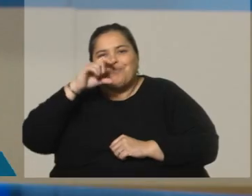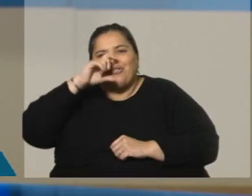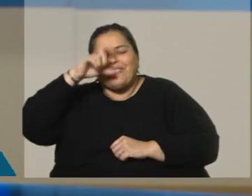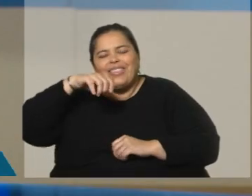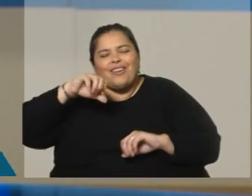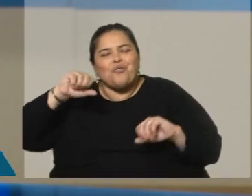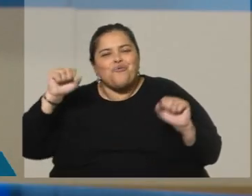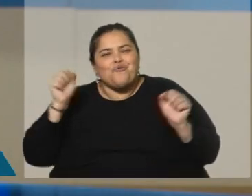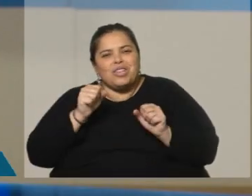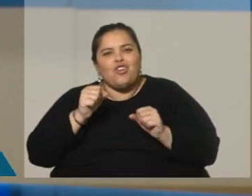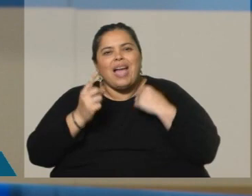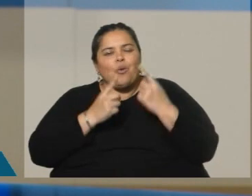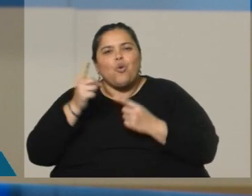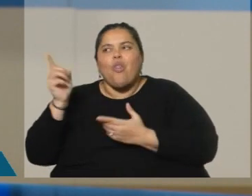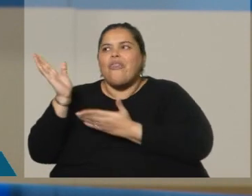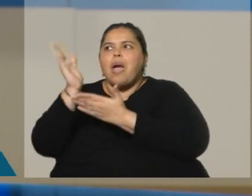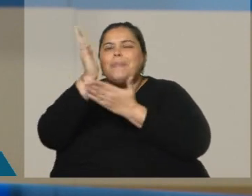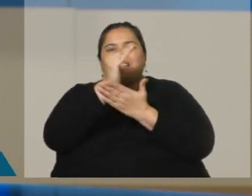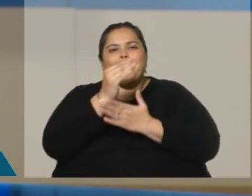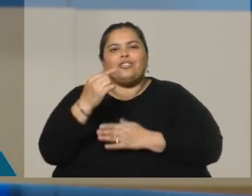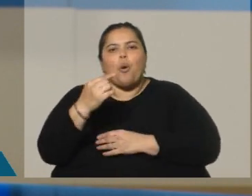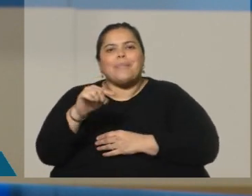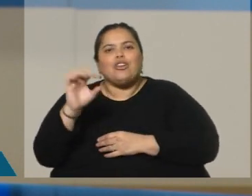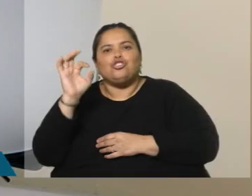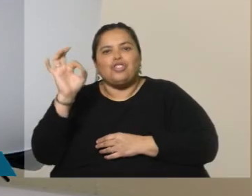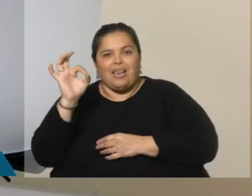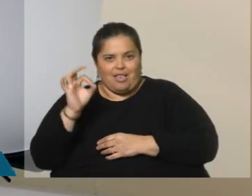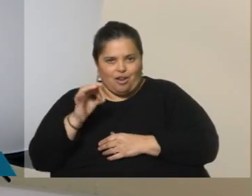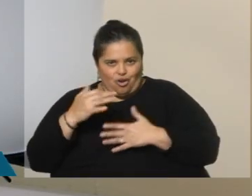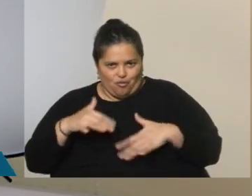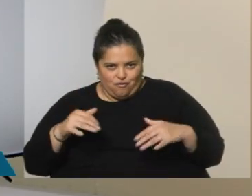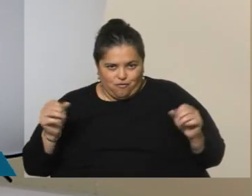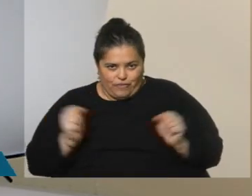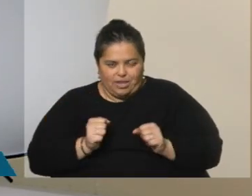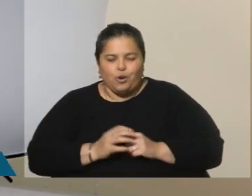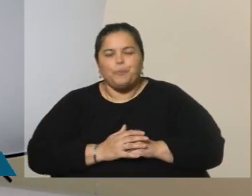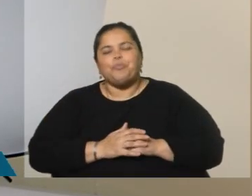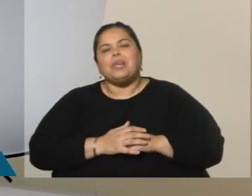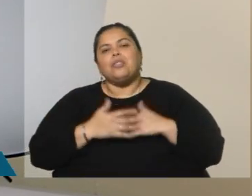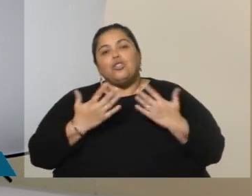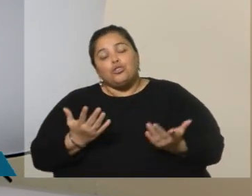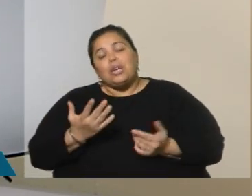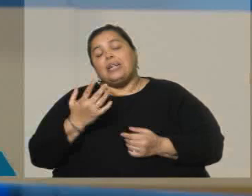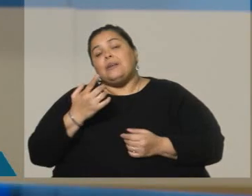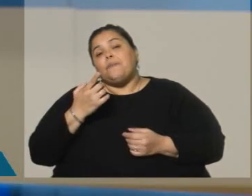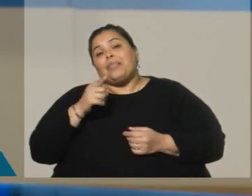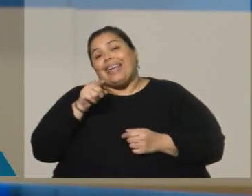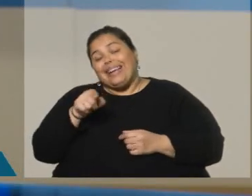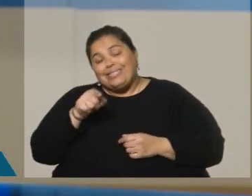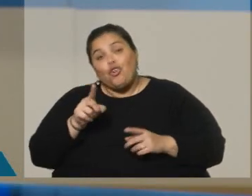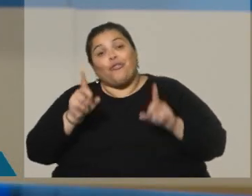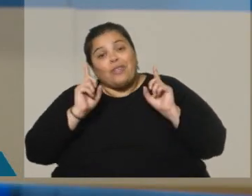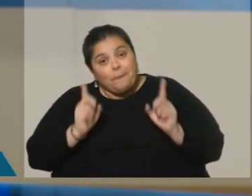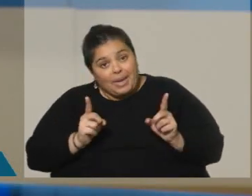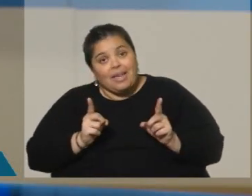y estaba bajo cero en algunos departamentos del interior para estar viviendo Entonces digamos eso también